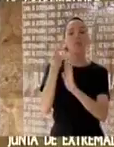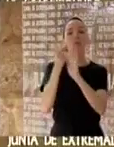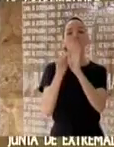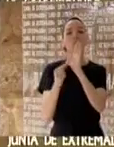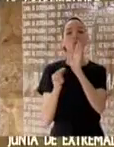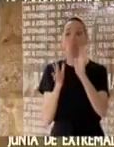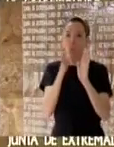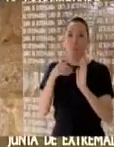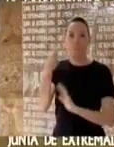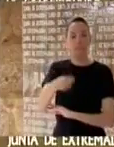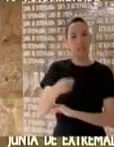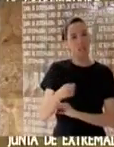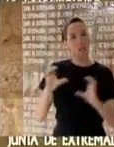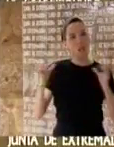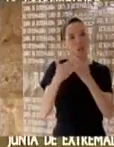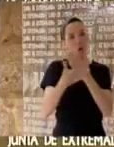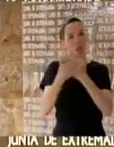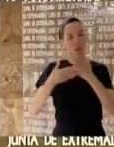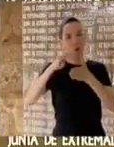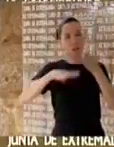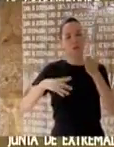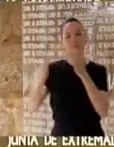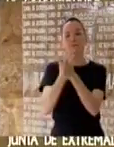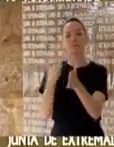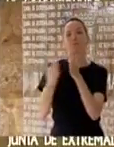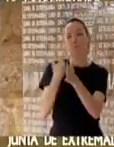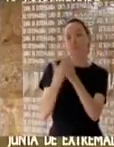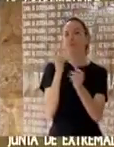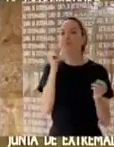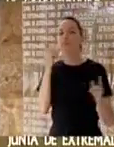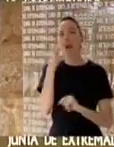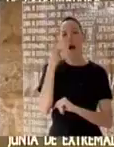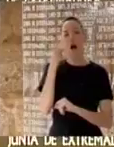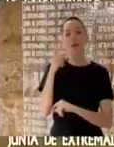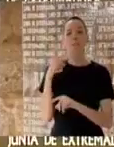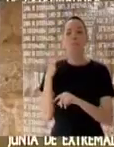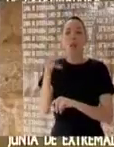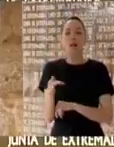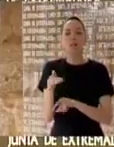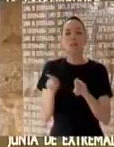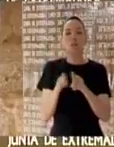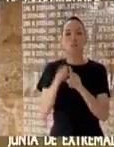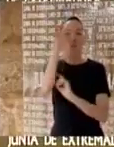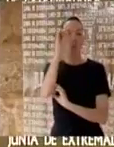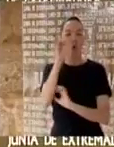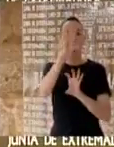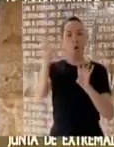de la Generalitat de Cataluña y, en consecuencia, también cuál es su visión sobre la España autonómica. Bueno, esto